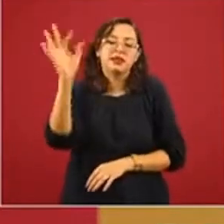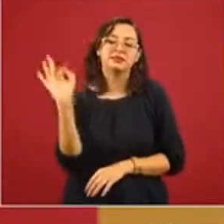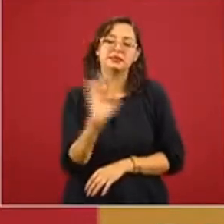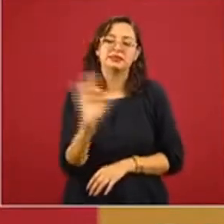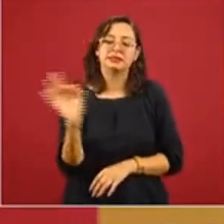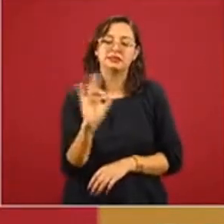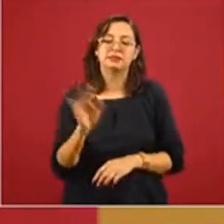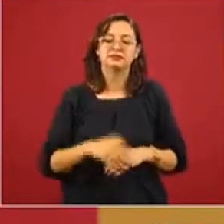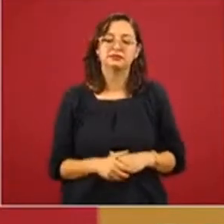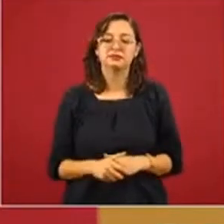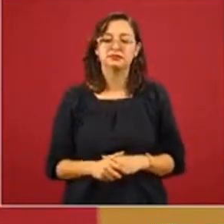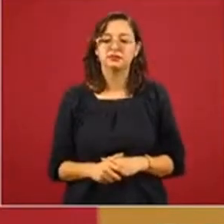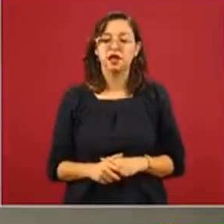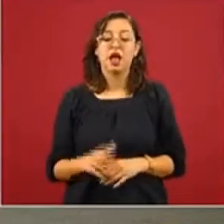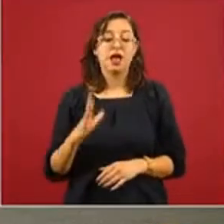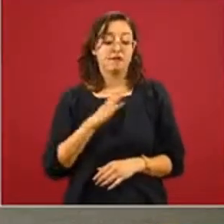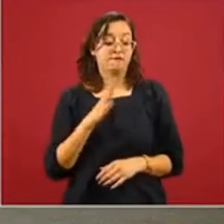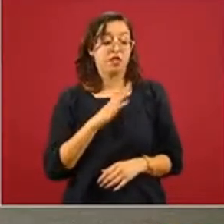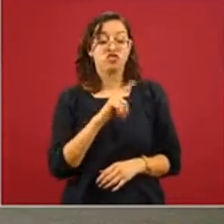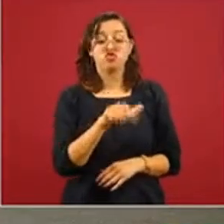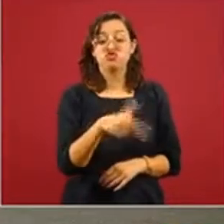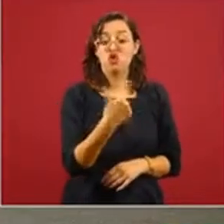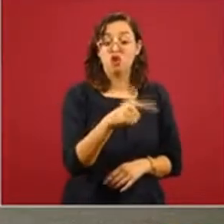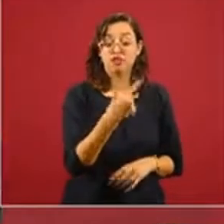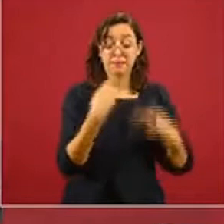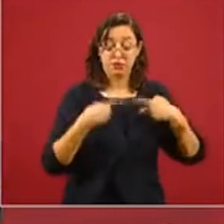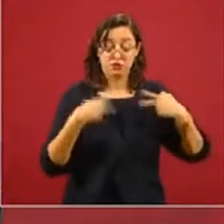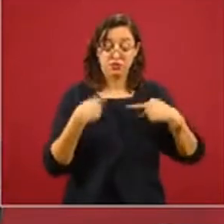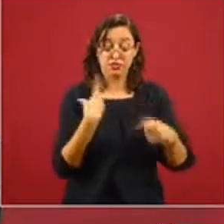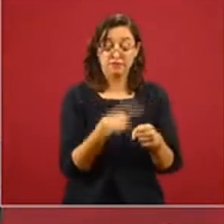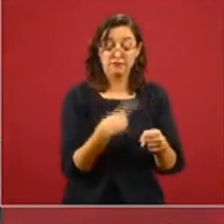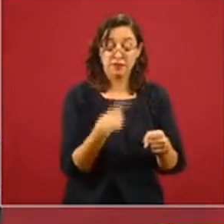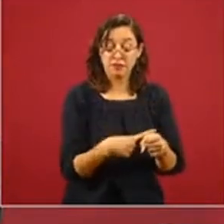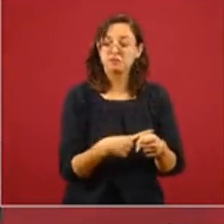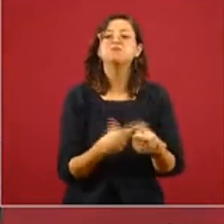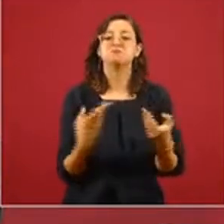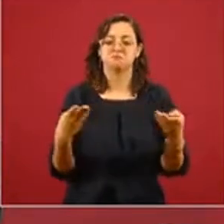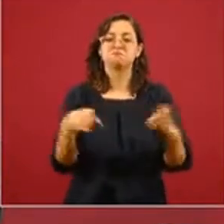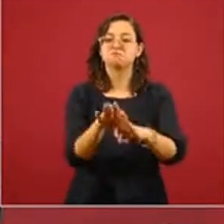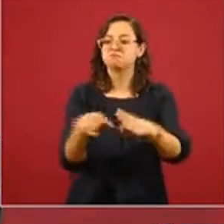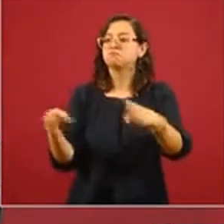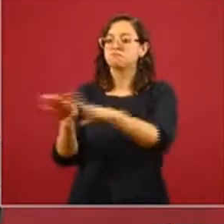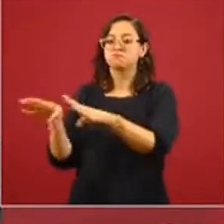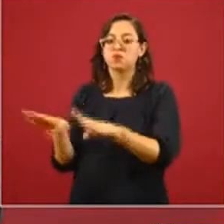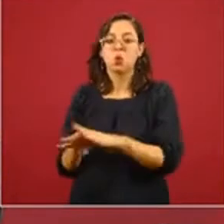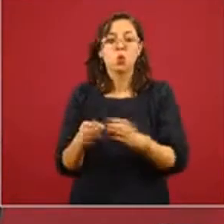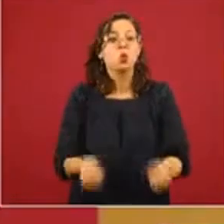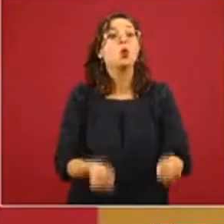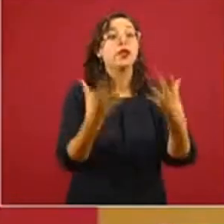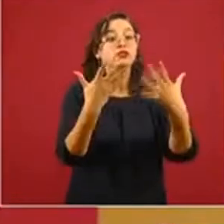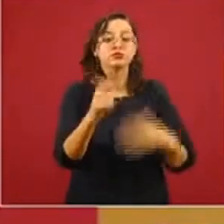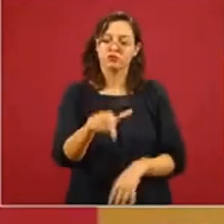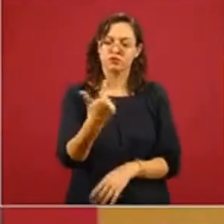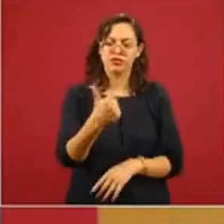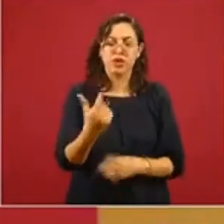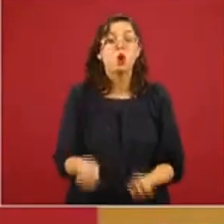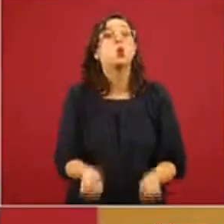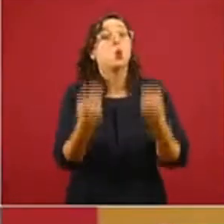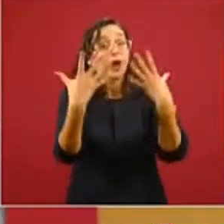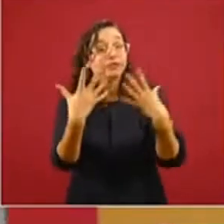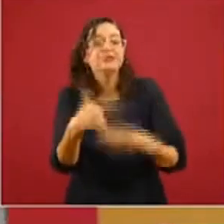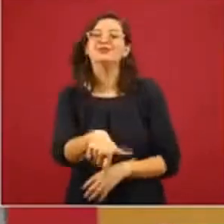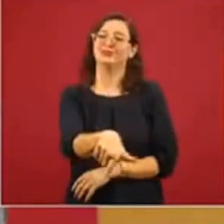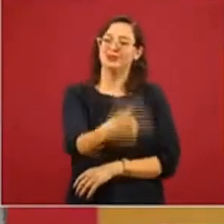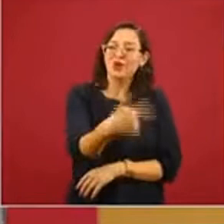cuando teníamos 12 casos. ¿Cuántos? 12. ¿Cuántos? 12. Con